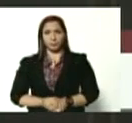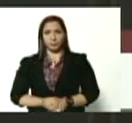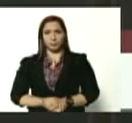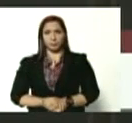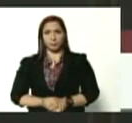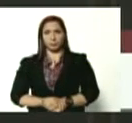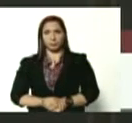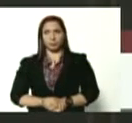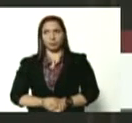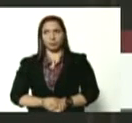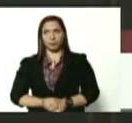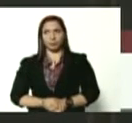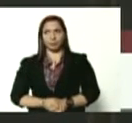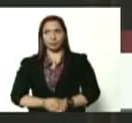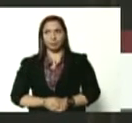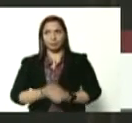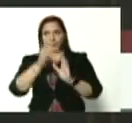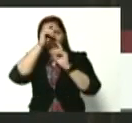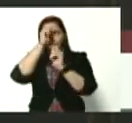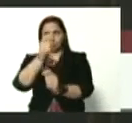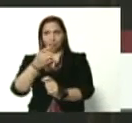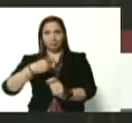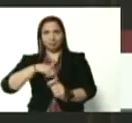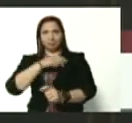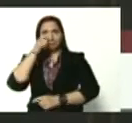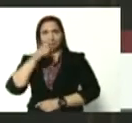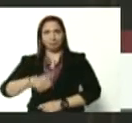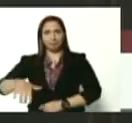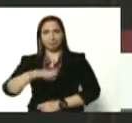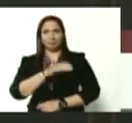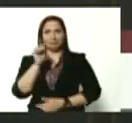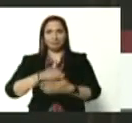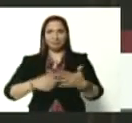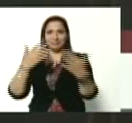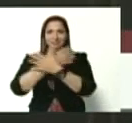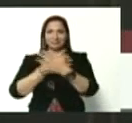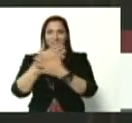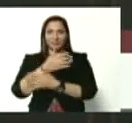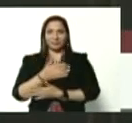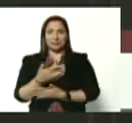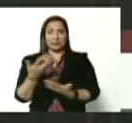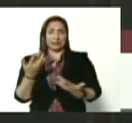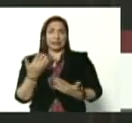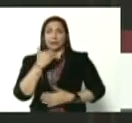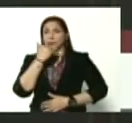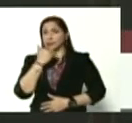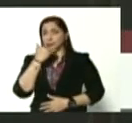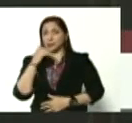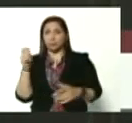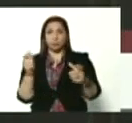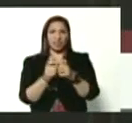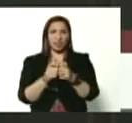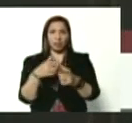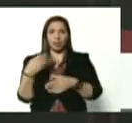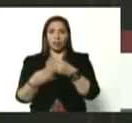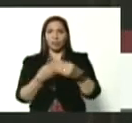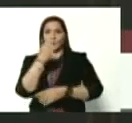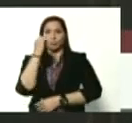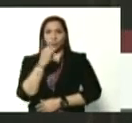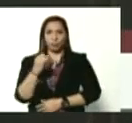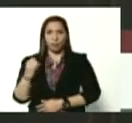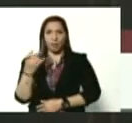homenaje y un reconocimiento a este pueblo que sin duda aún se queda pequeño con lo que ha hecho al zulia por venezuela